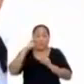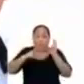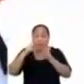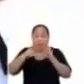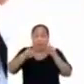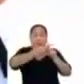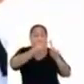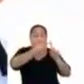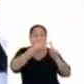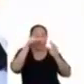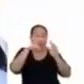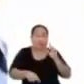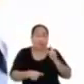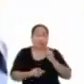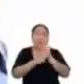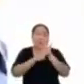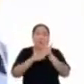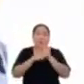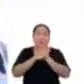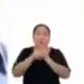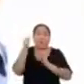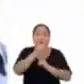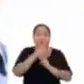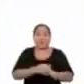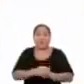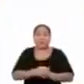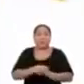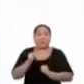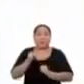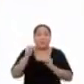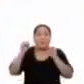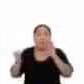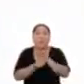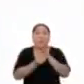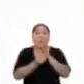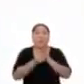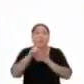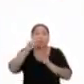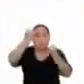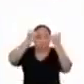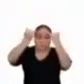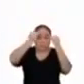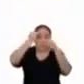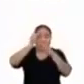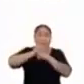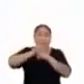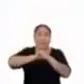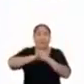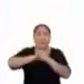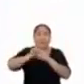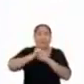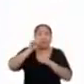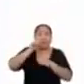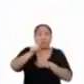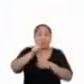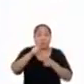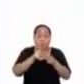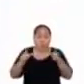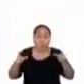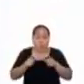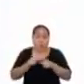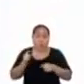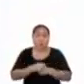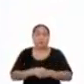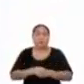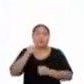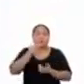en nuestro modelo económico. Este texto debe incluir tus propuestas de prácticas en tu localidad,